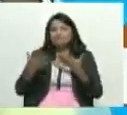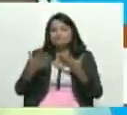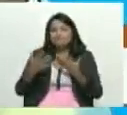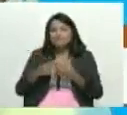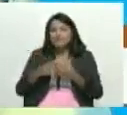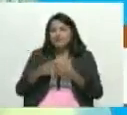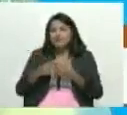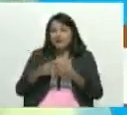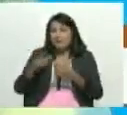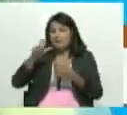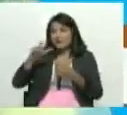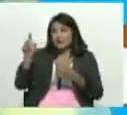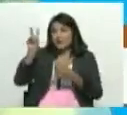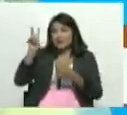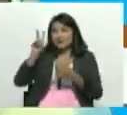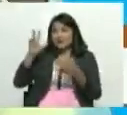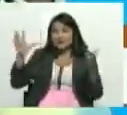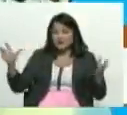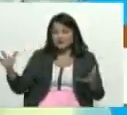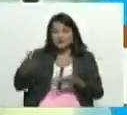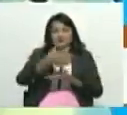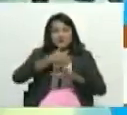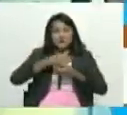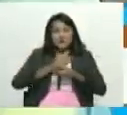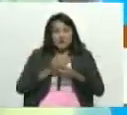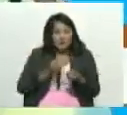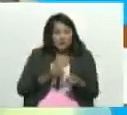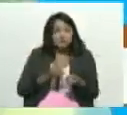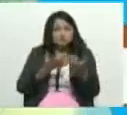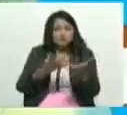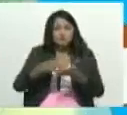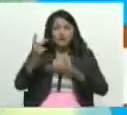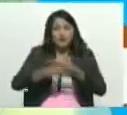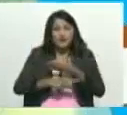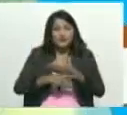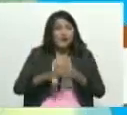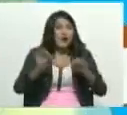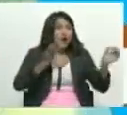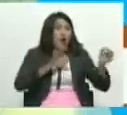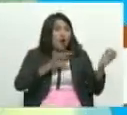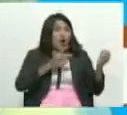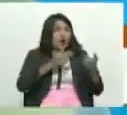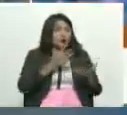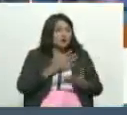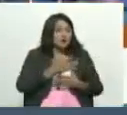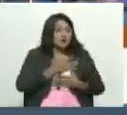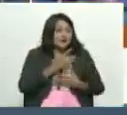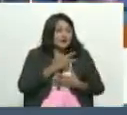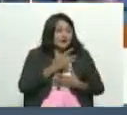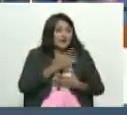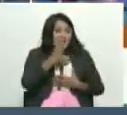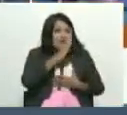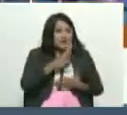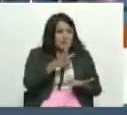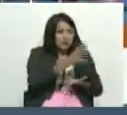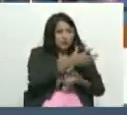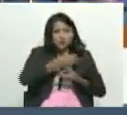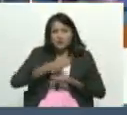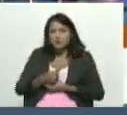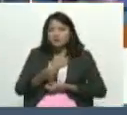espíritu nacional en una locución o él sería el espíritu brasilero en una en una locución y convocarnos